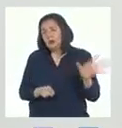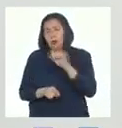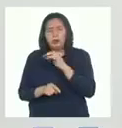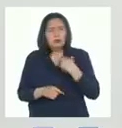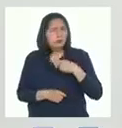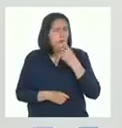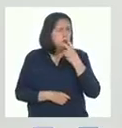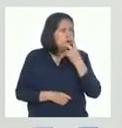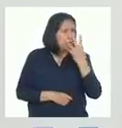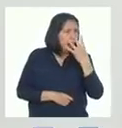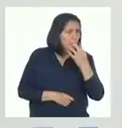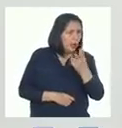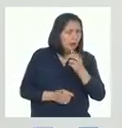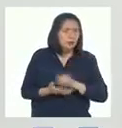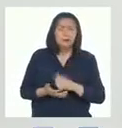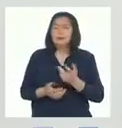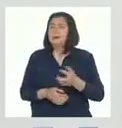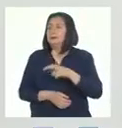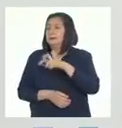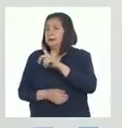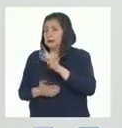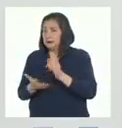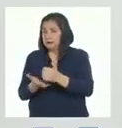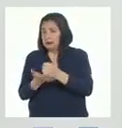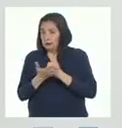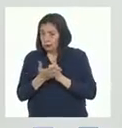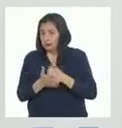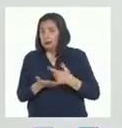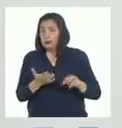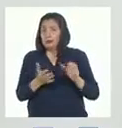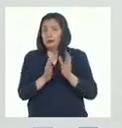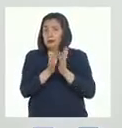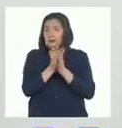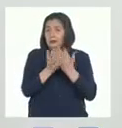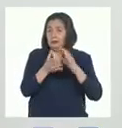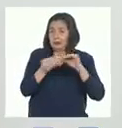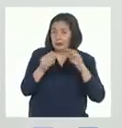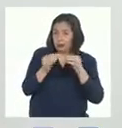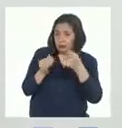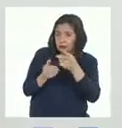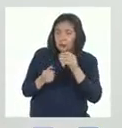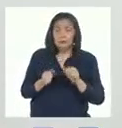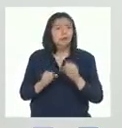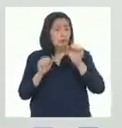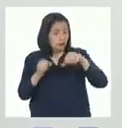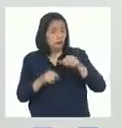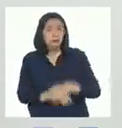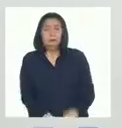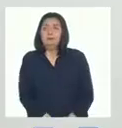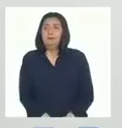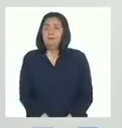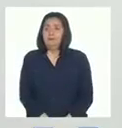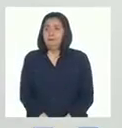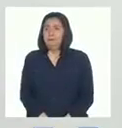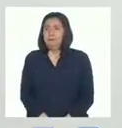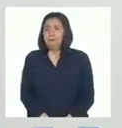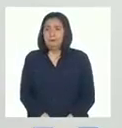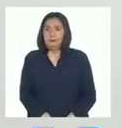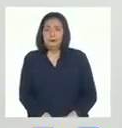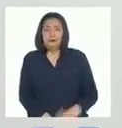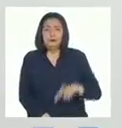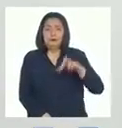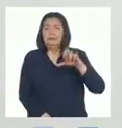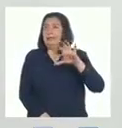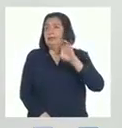que les llama la atención. Patricia, ¿nos ayudas con el cuento, por favor? Por supuesto, profesor.